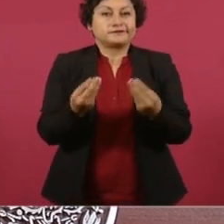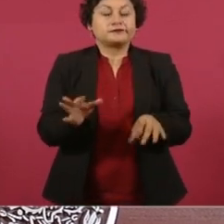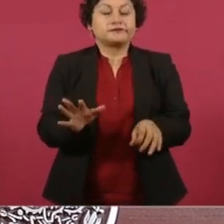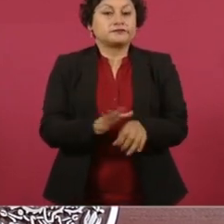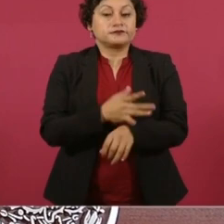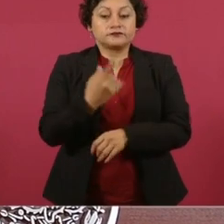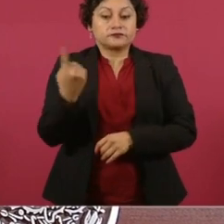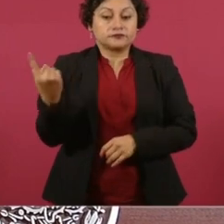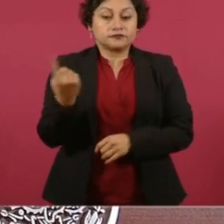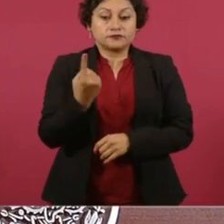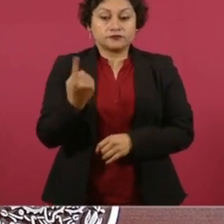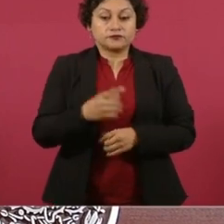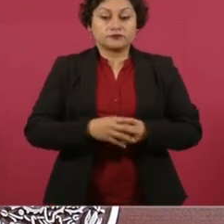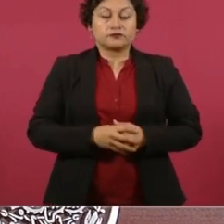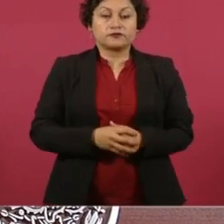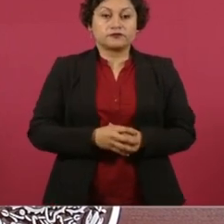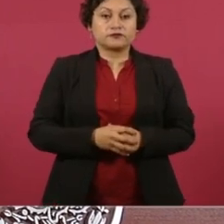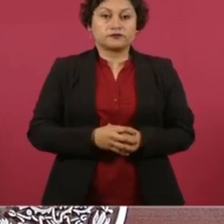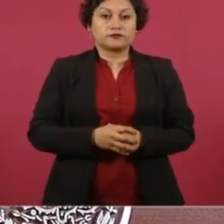de esta manera